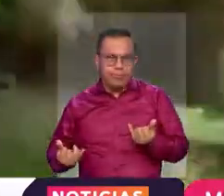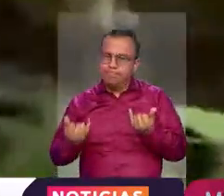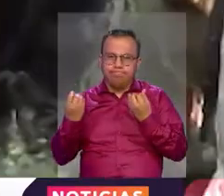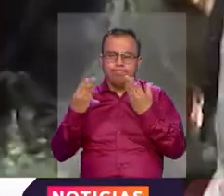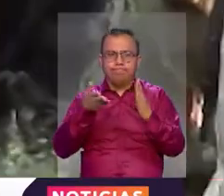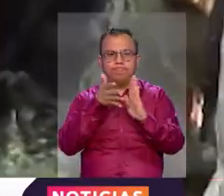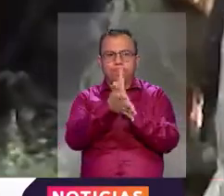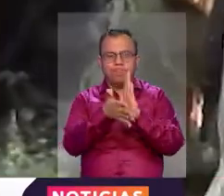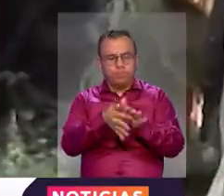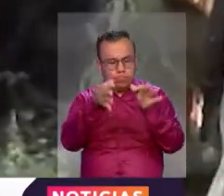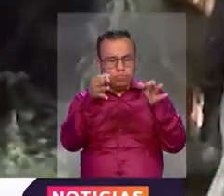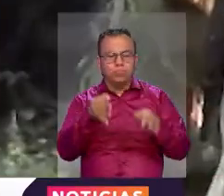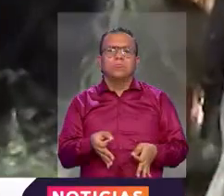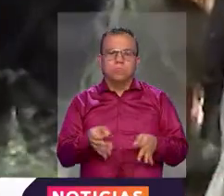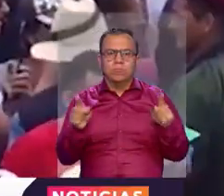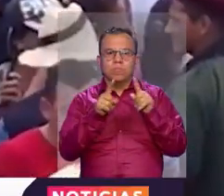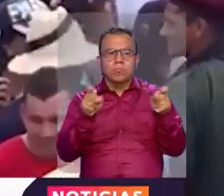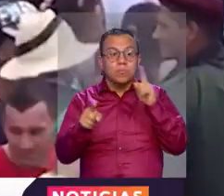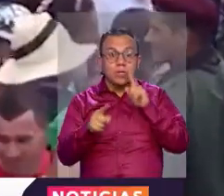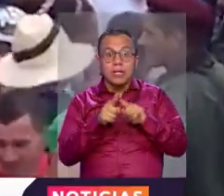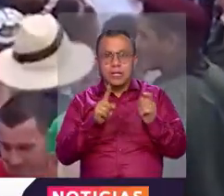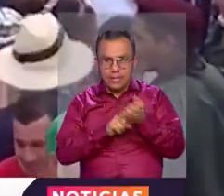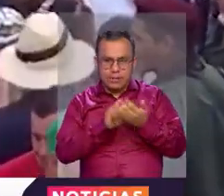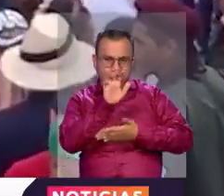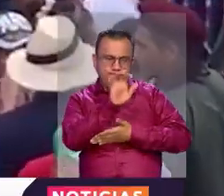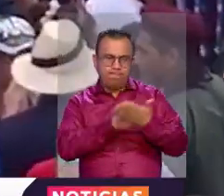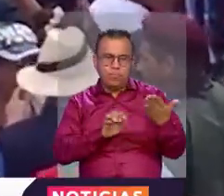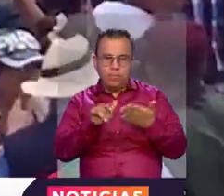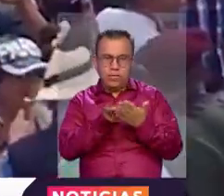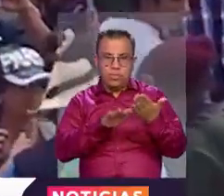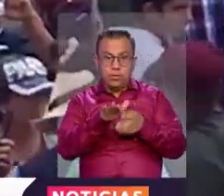se ha entregado una fecha específica para que cese este tipo de bombardeos.